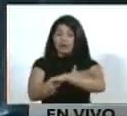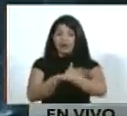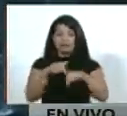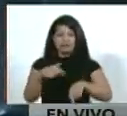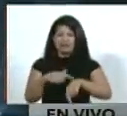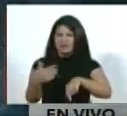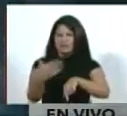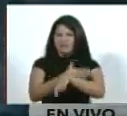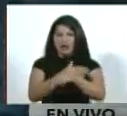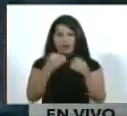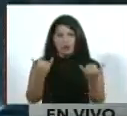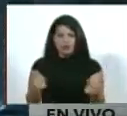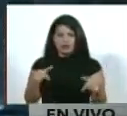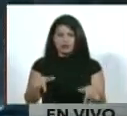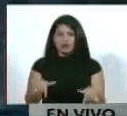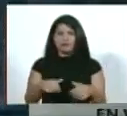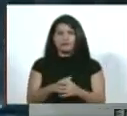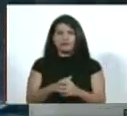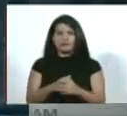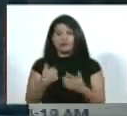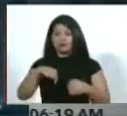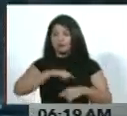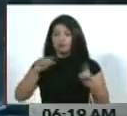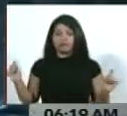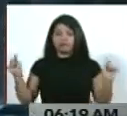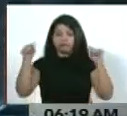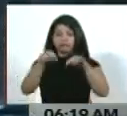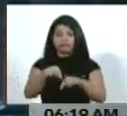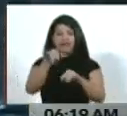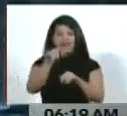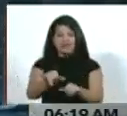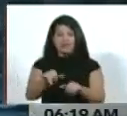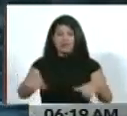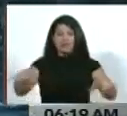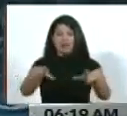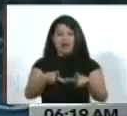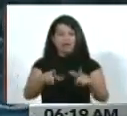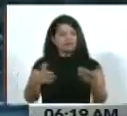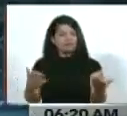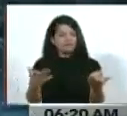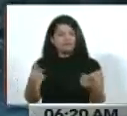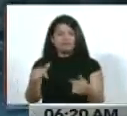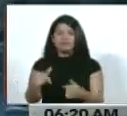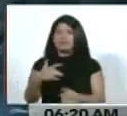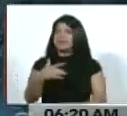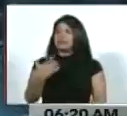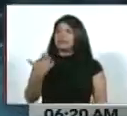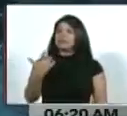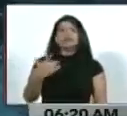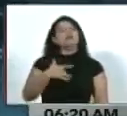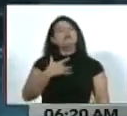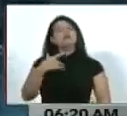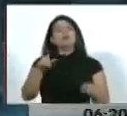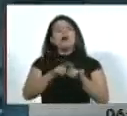mañana. Venir aquí a encontrarnos con los que nos dieron la libertad,